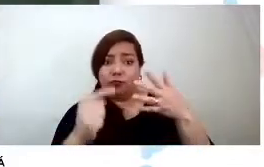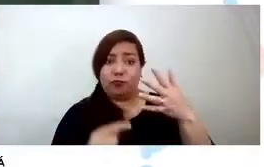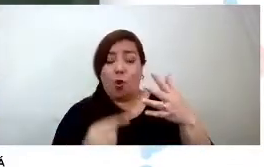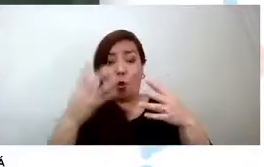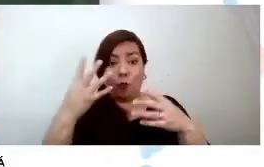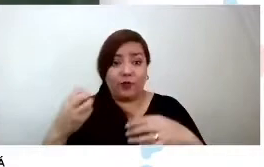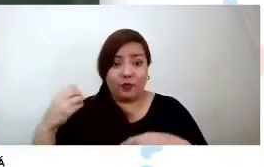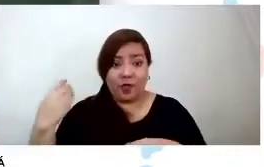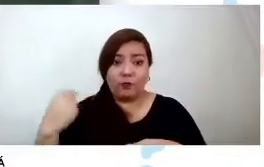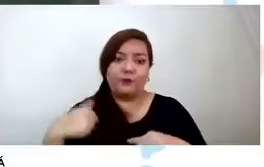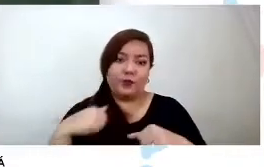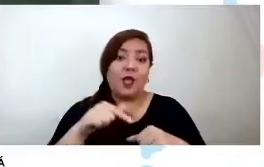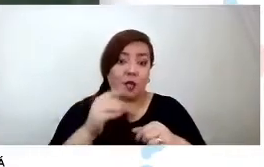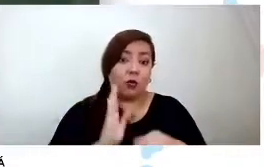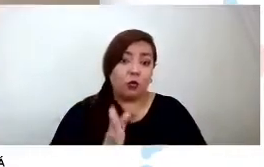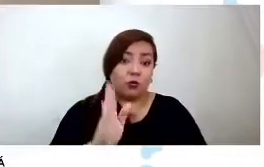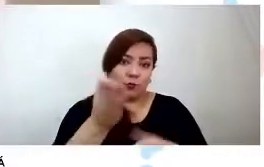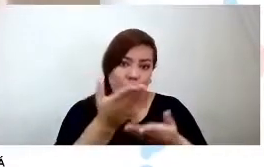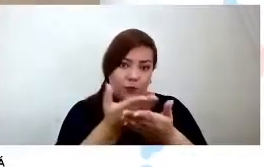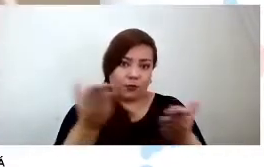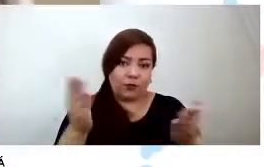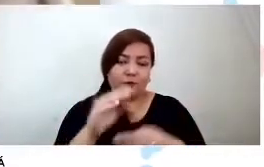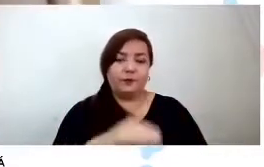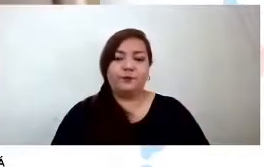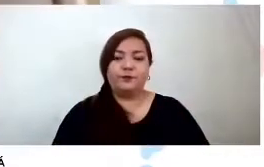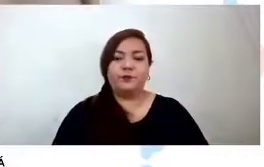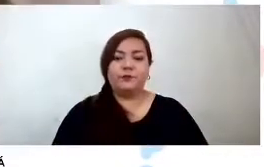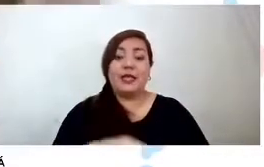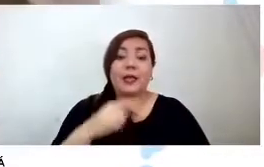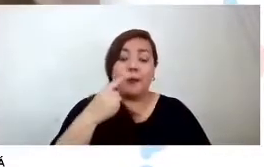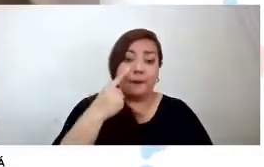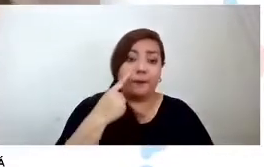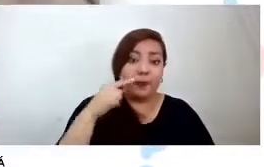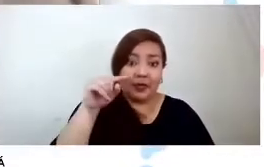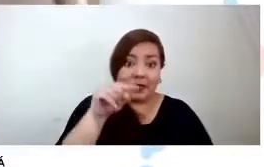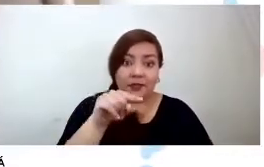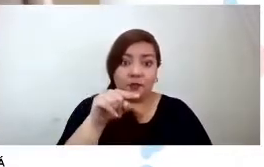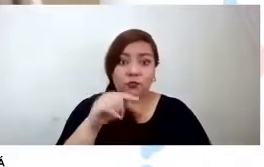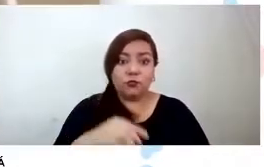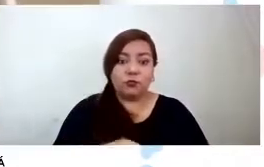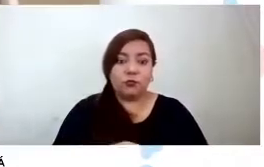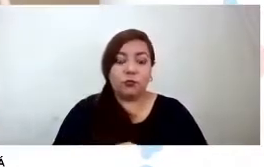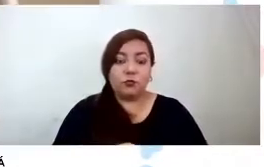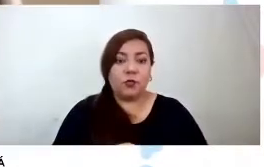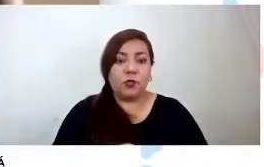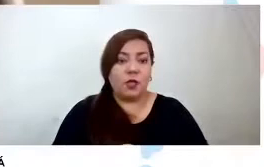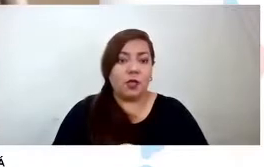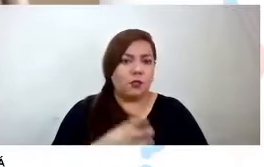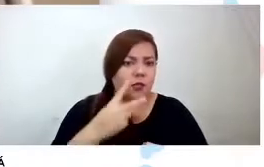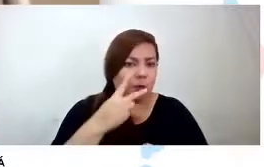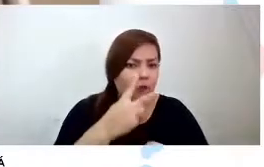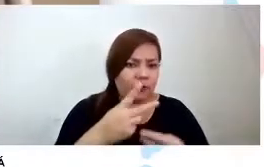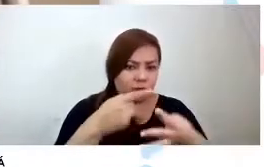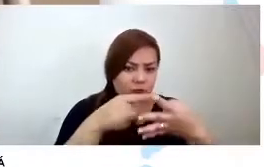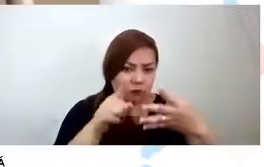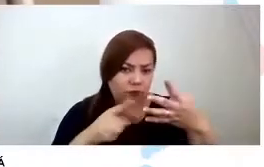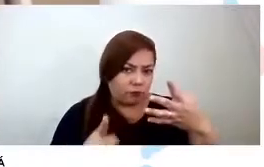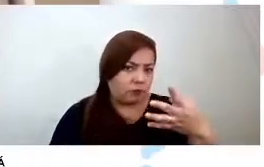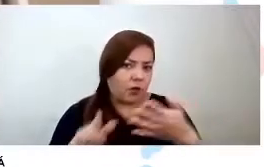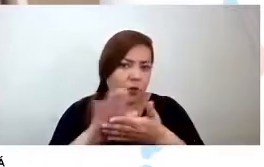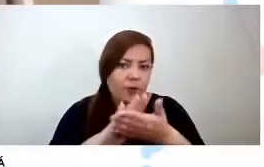Iquique. Continuamos con ustedes, Luis. Sí, mira, en estos casos estamos viendo varios ejemplares